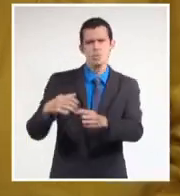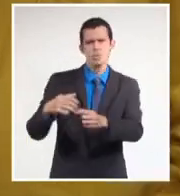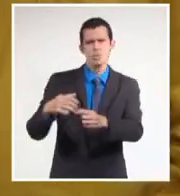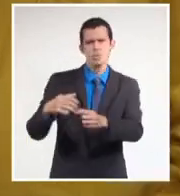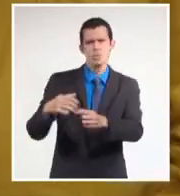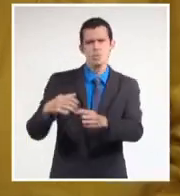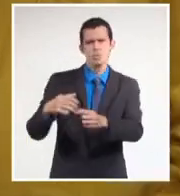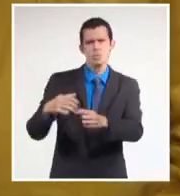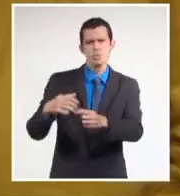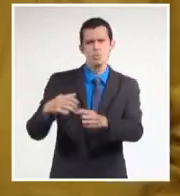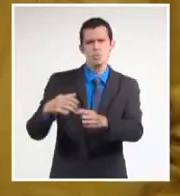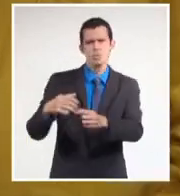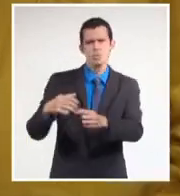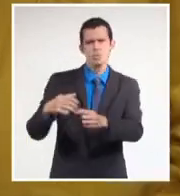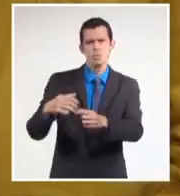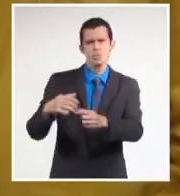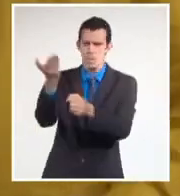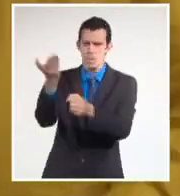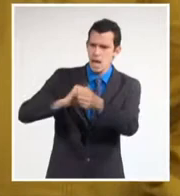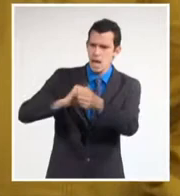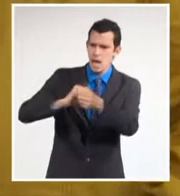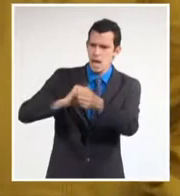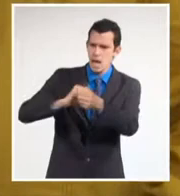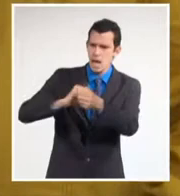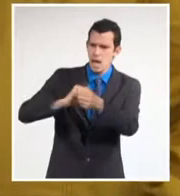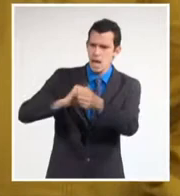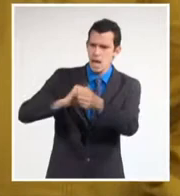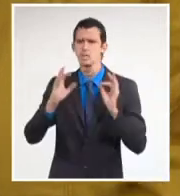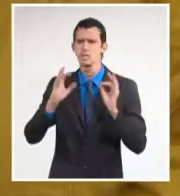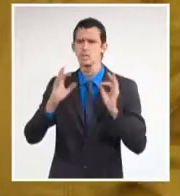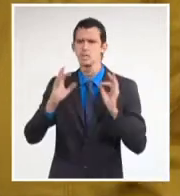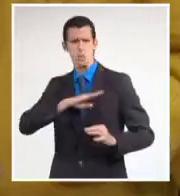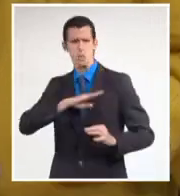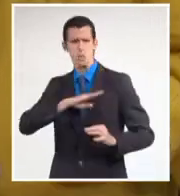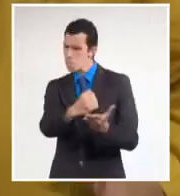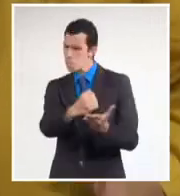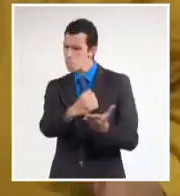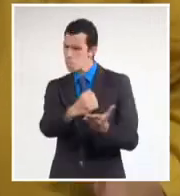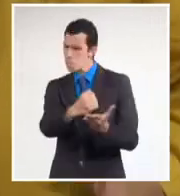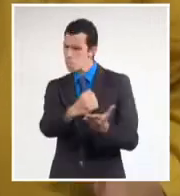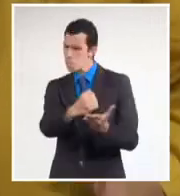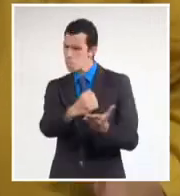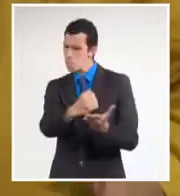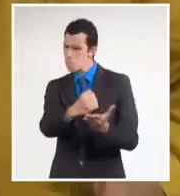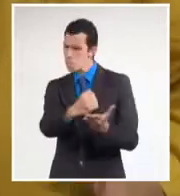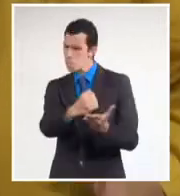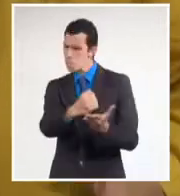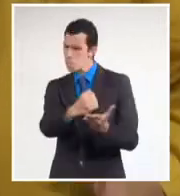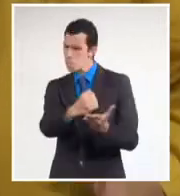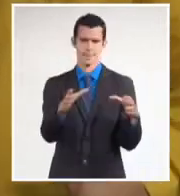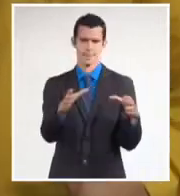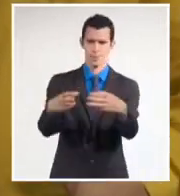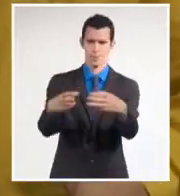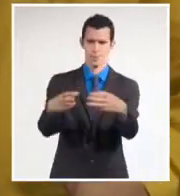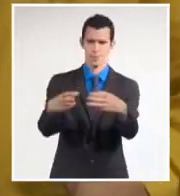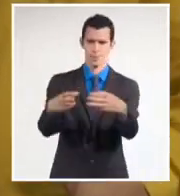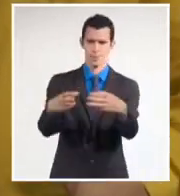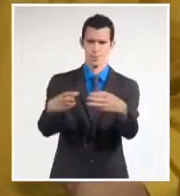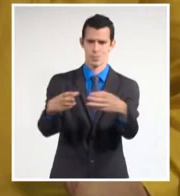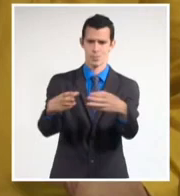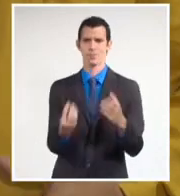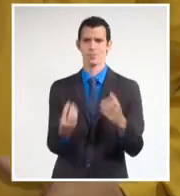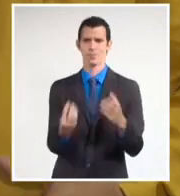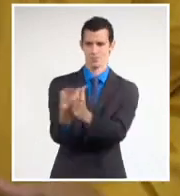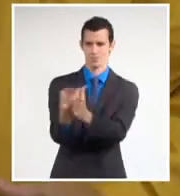van a asumir con mucho cariño y sobre todo revertirlas en una calidad. También la creación de colectivos agropecuarios vinculados a los